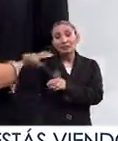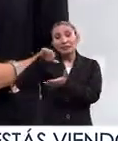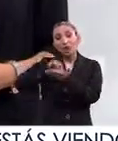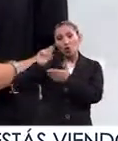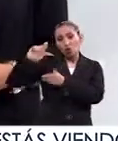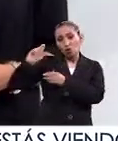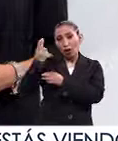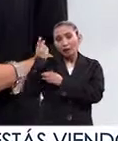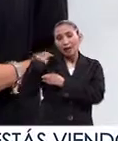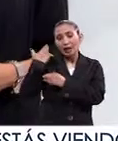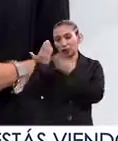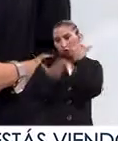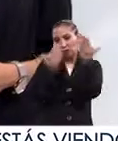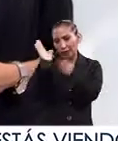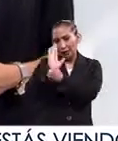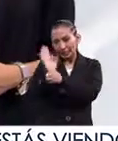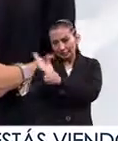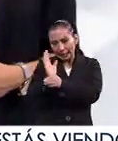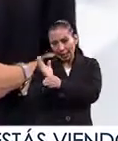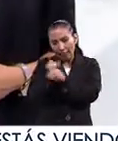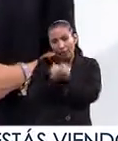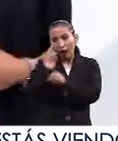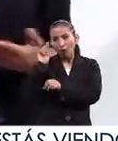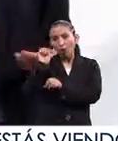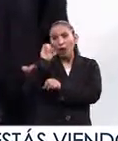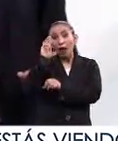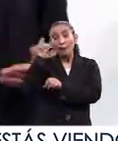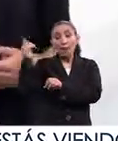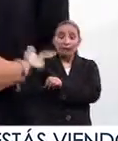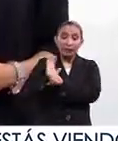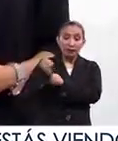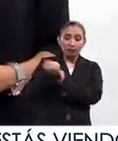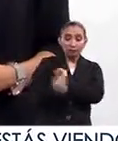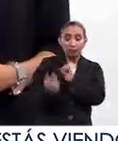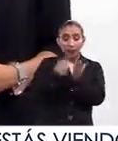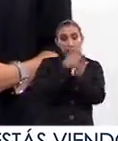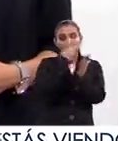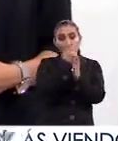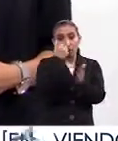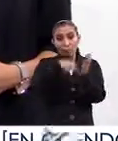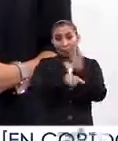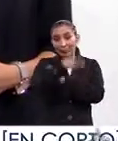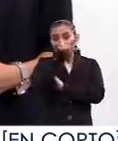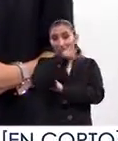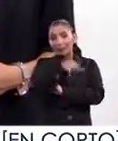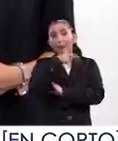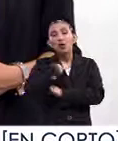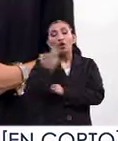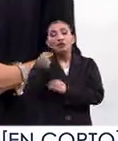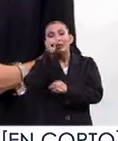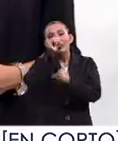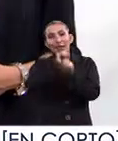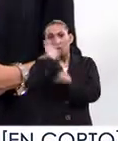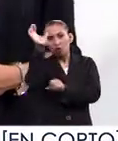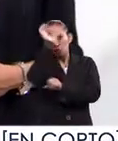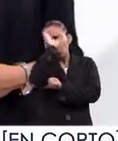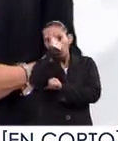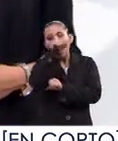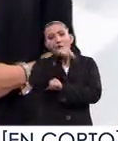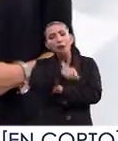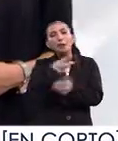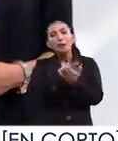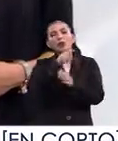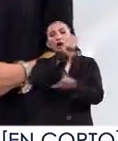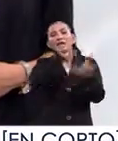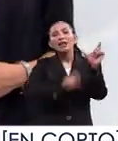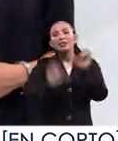Centro Universitario de Estudios Cinematográficos de la UNAM. Cineasta que fue galardonado en 2017 por la Secretaría de Cultura con el